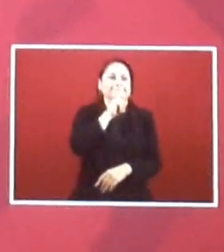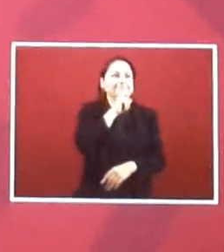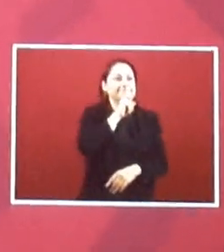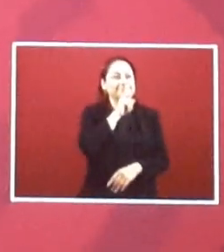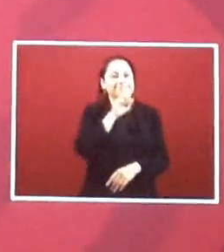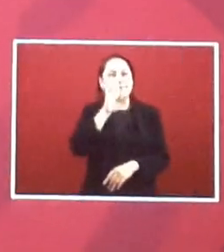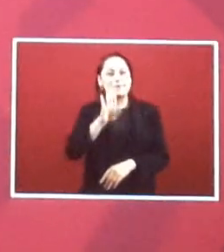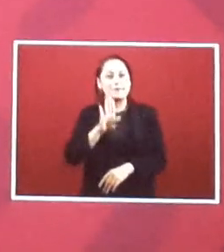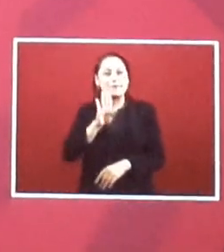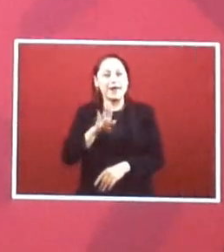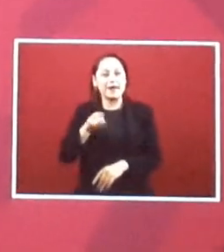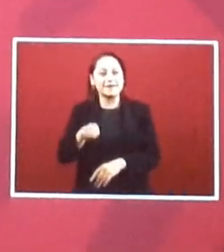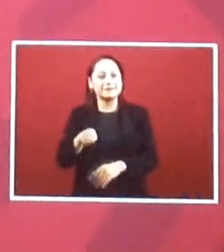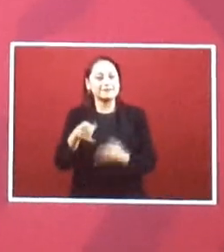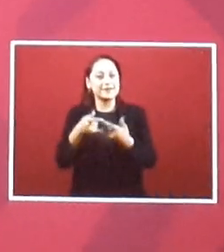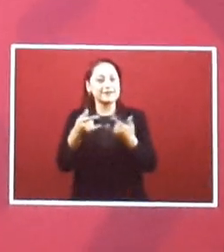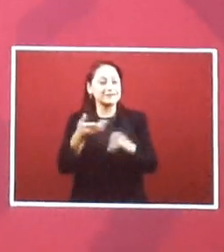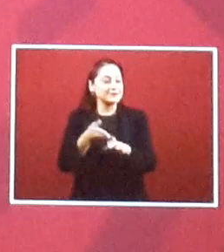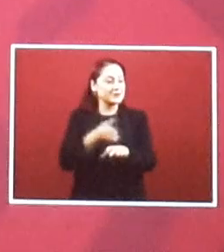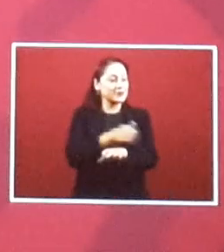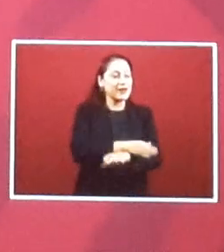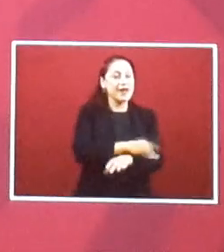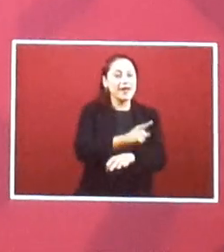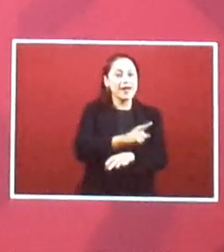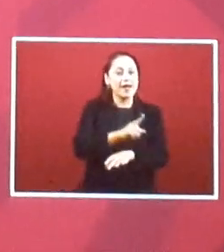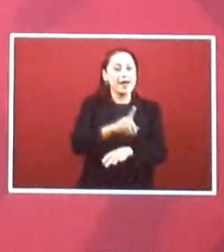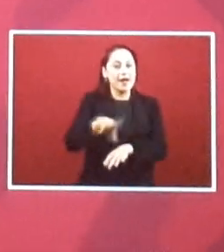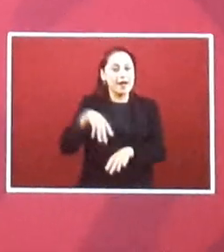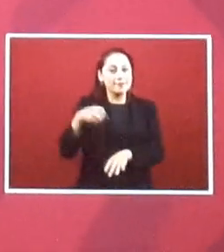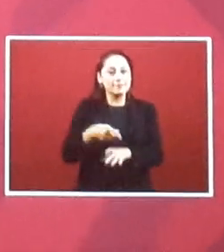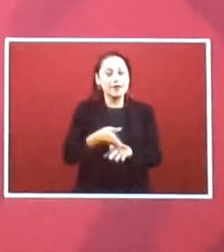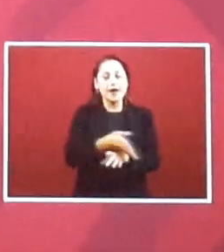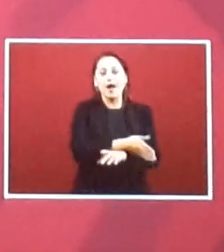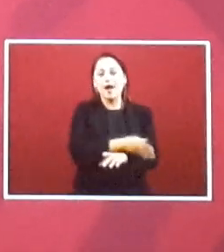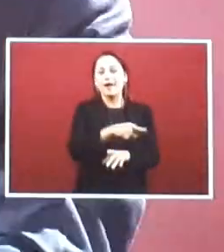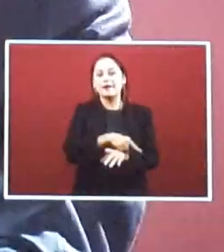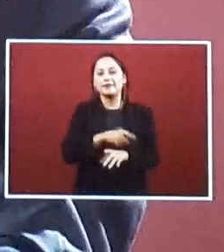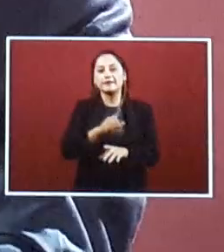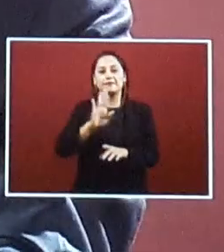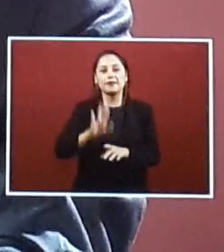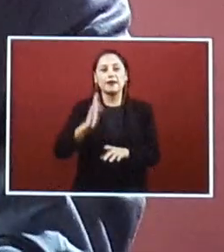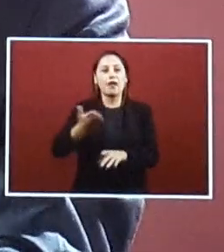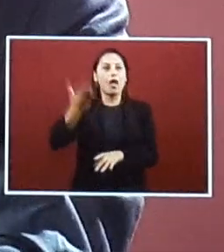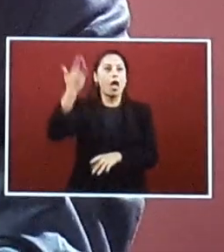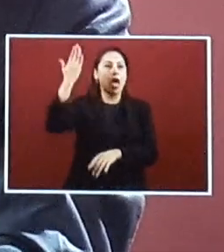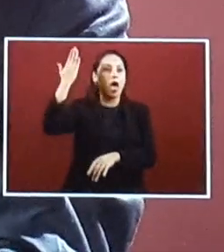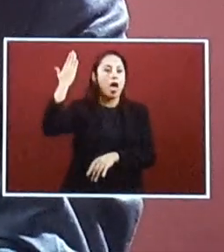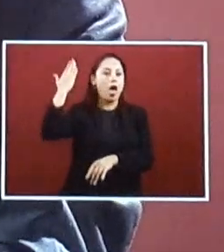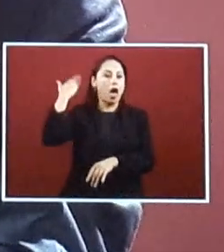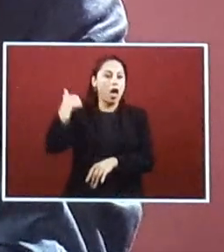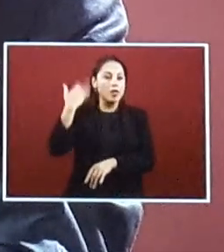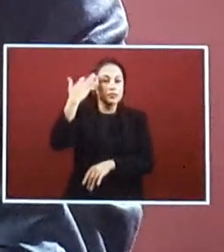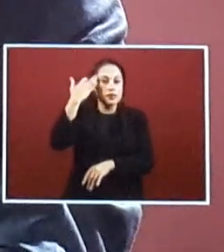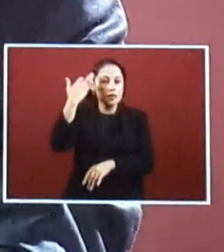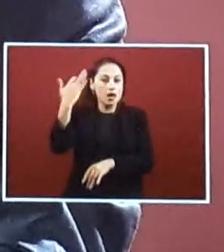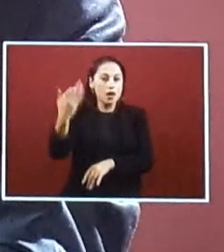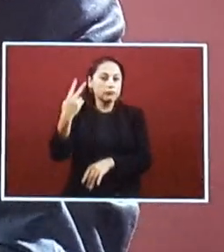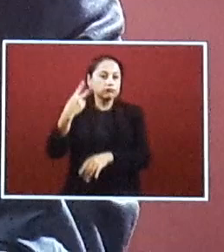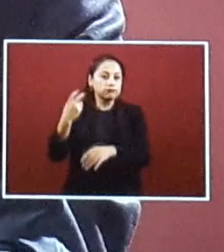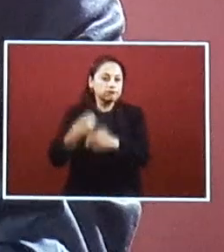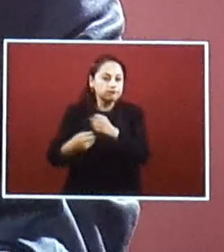hace un siglo, ¿sí? O dos siglos.